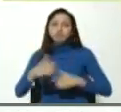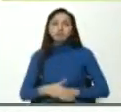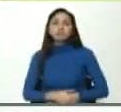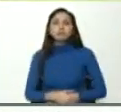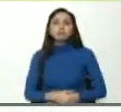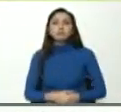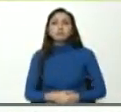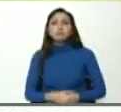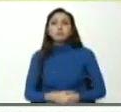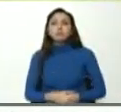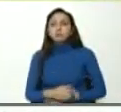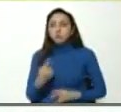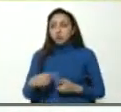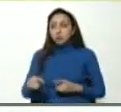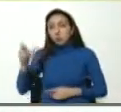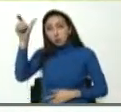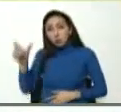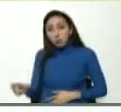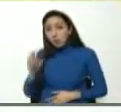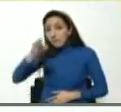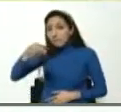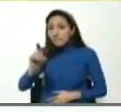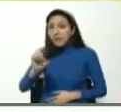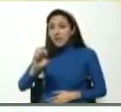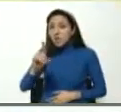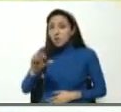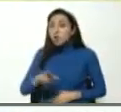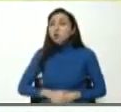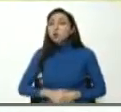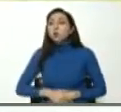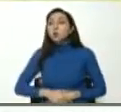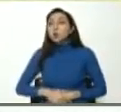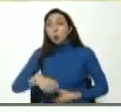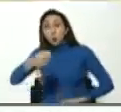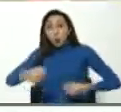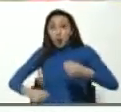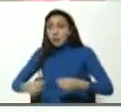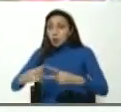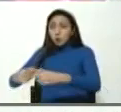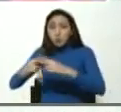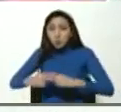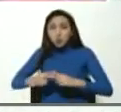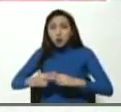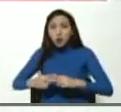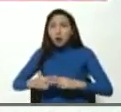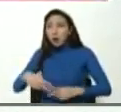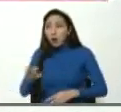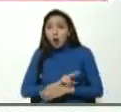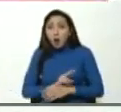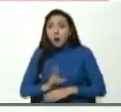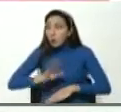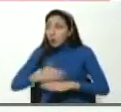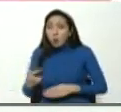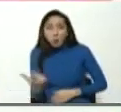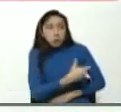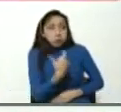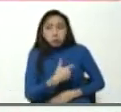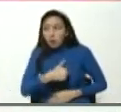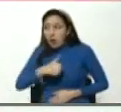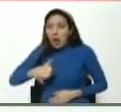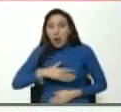pedro y yo nos tomamos una camioneta prestada porque nos estaban buscando para